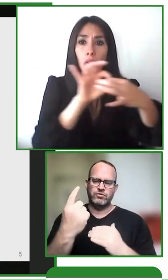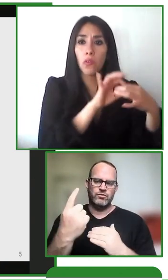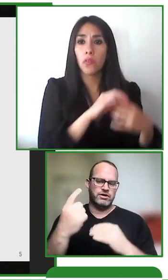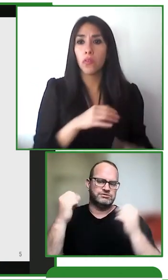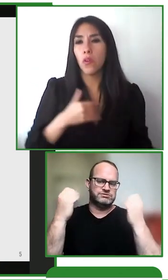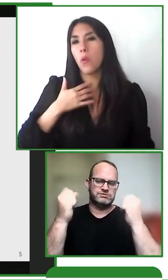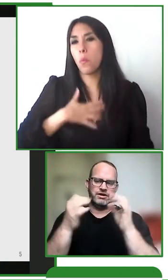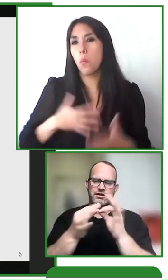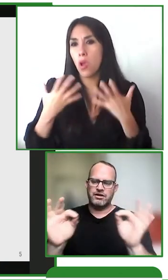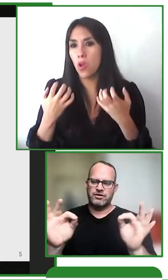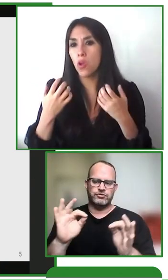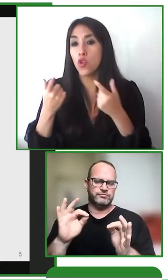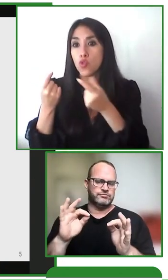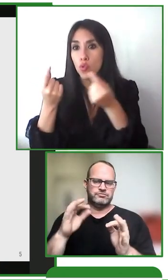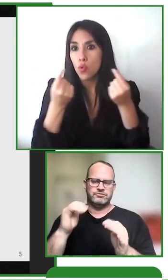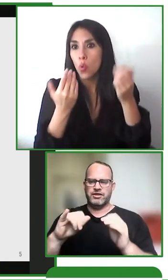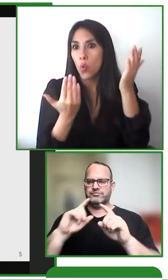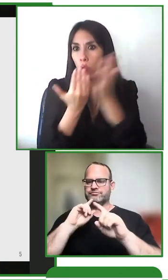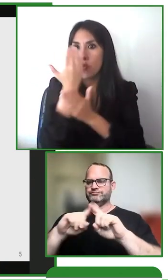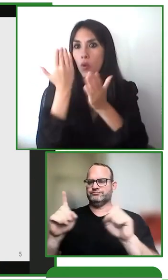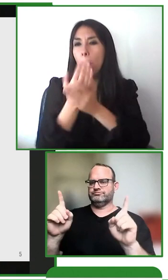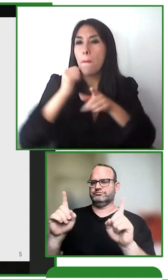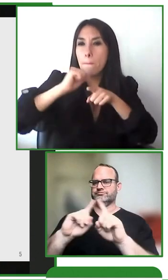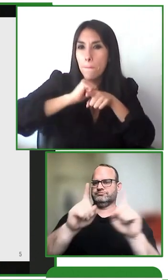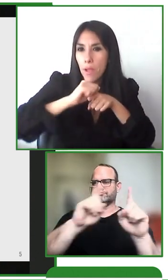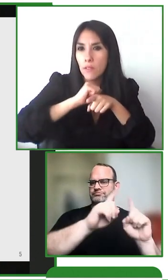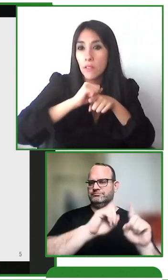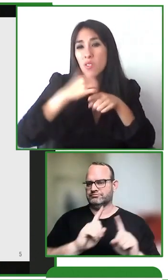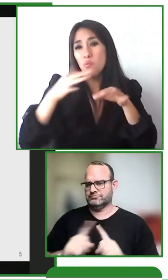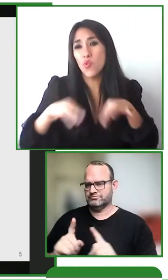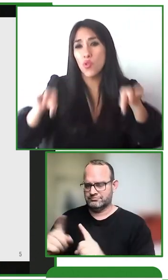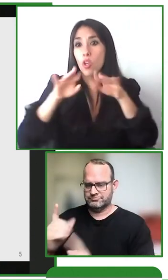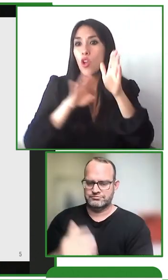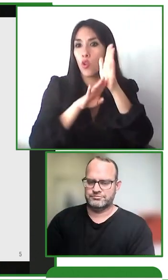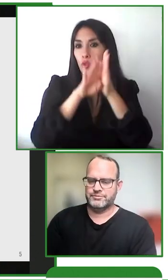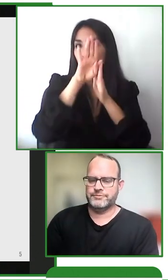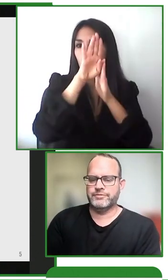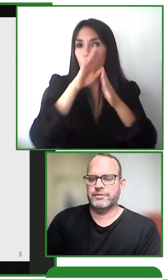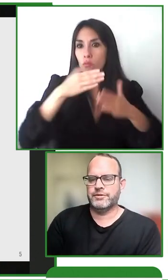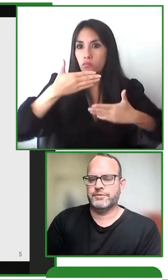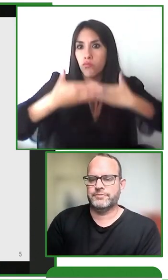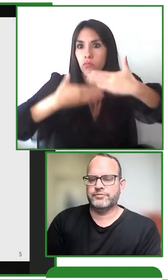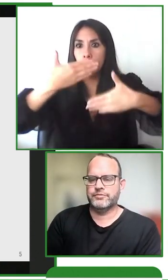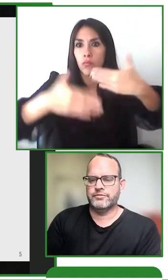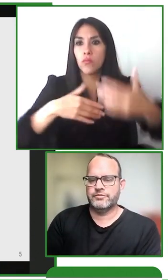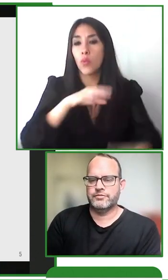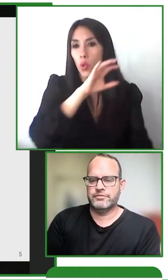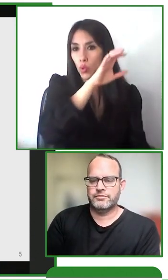el desarrollo de las historias. Cada país tiene por lo menos uno o más